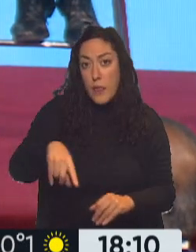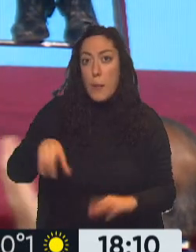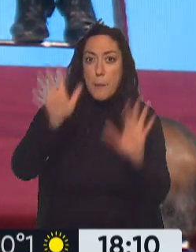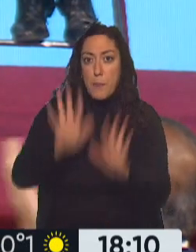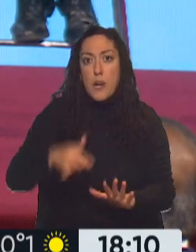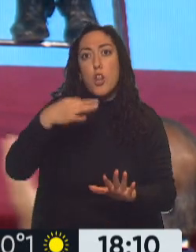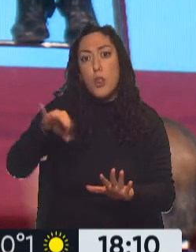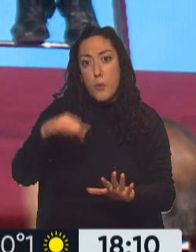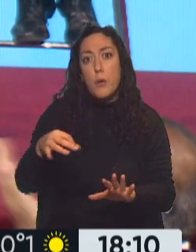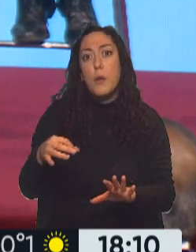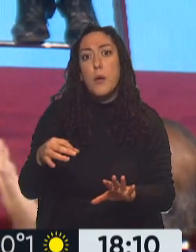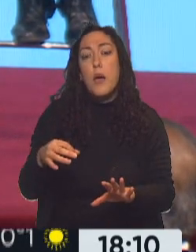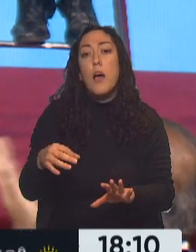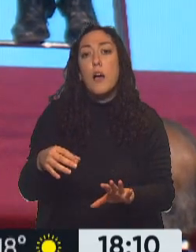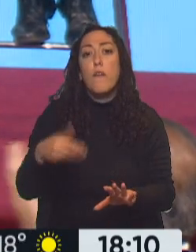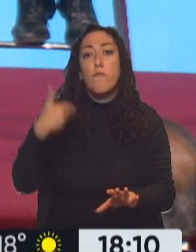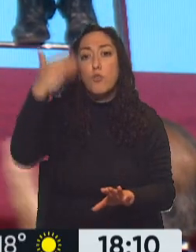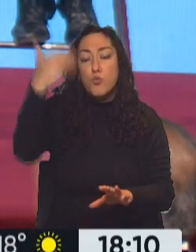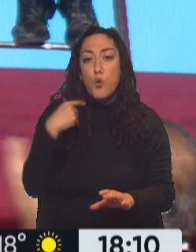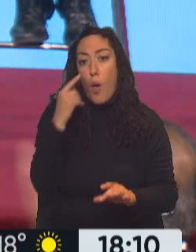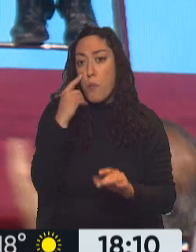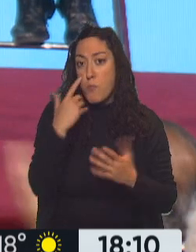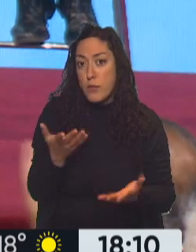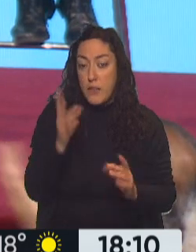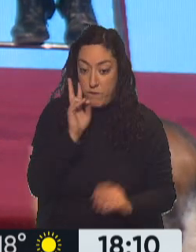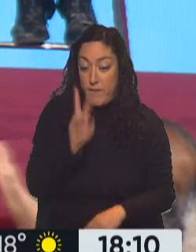Prepárense para ver al desnudo.